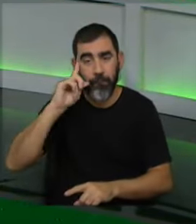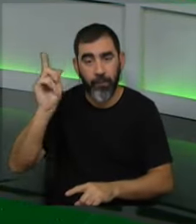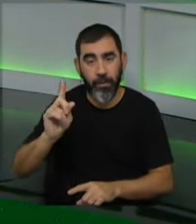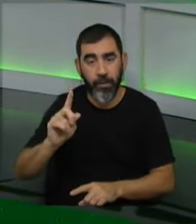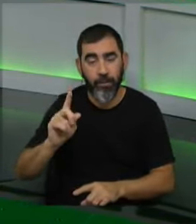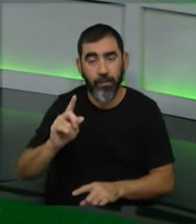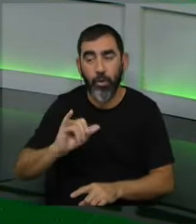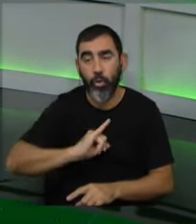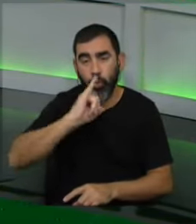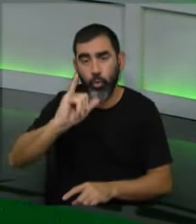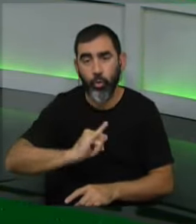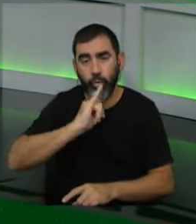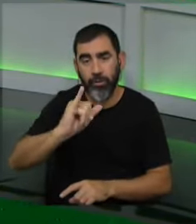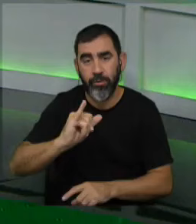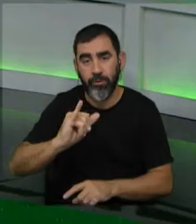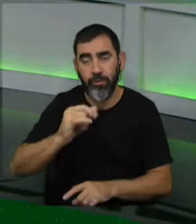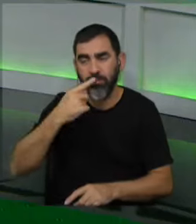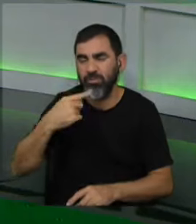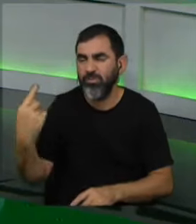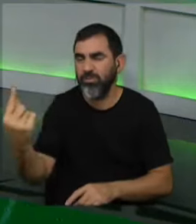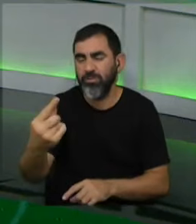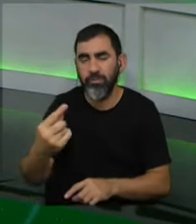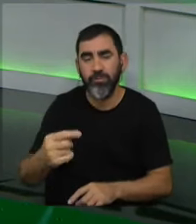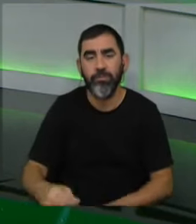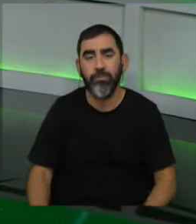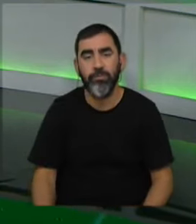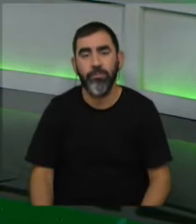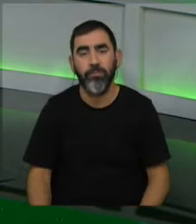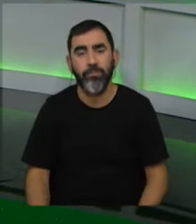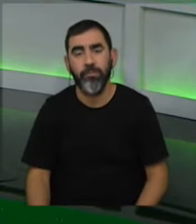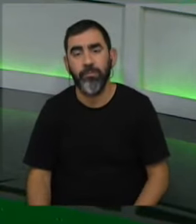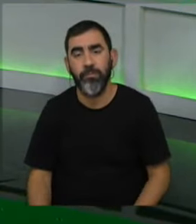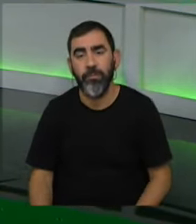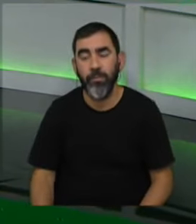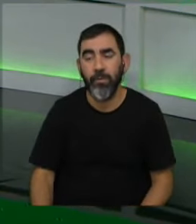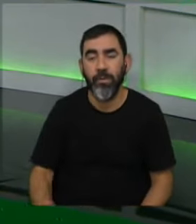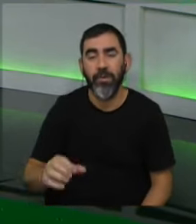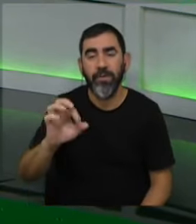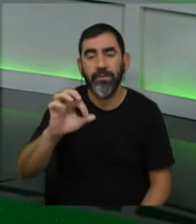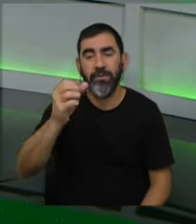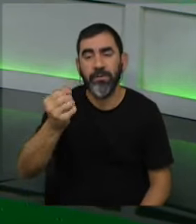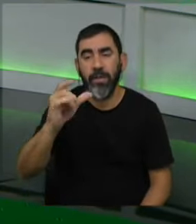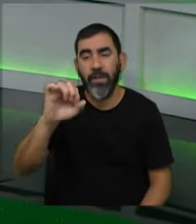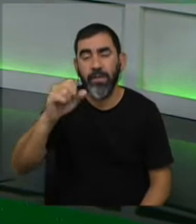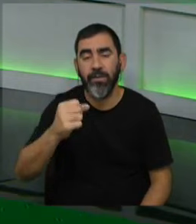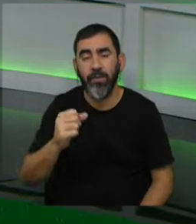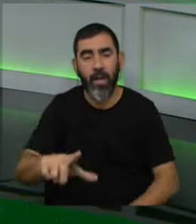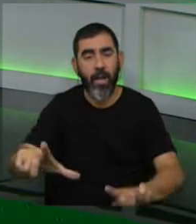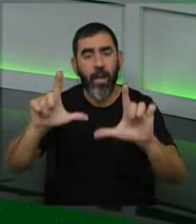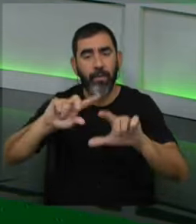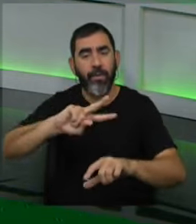de esa noticia que circuló en las últimas horas y que hablan de Daniel Salinas como candidato a la